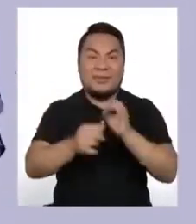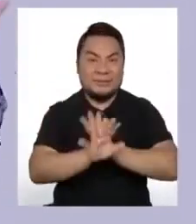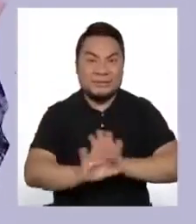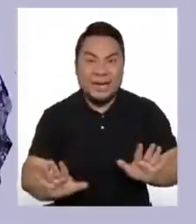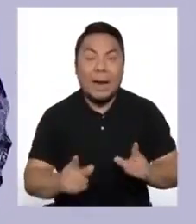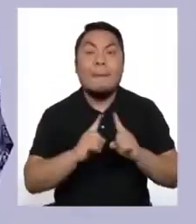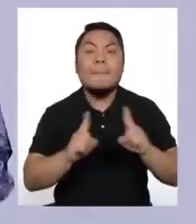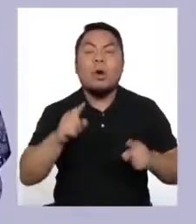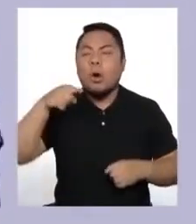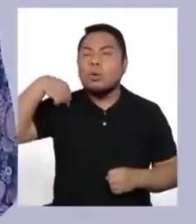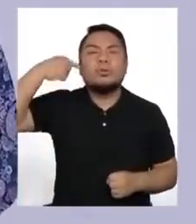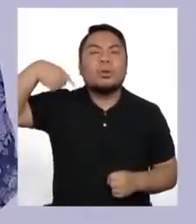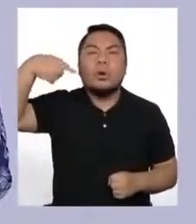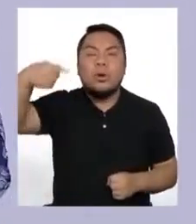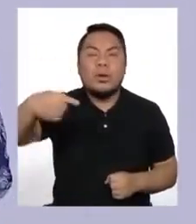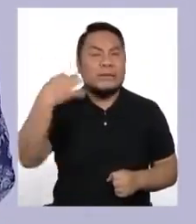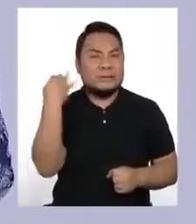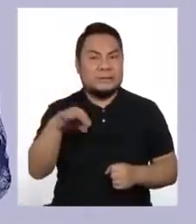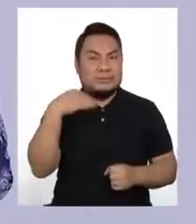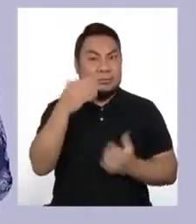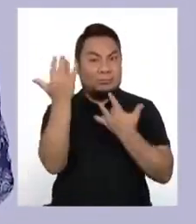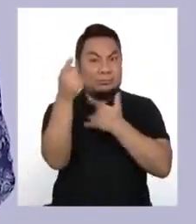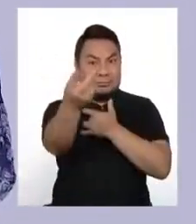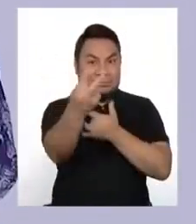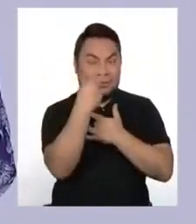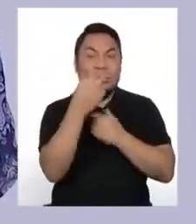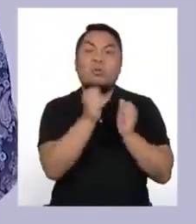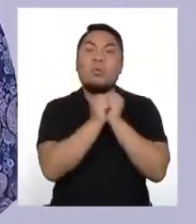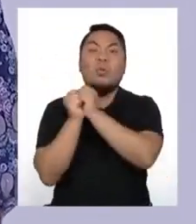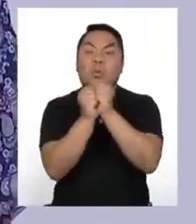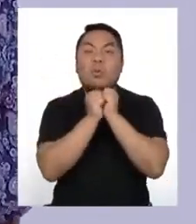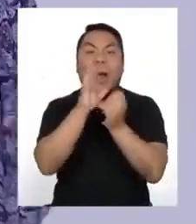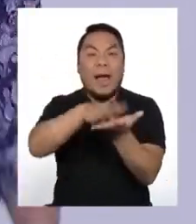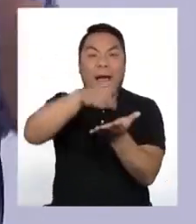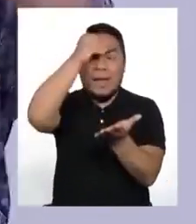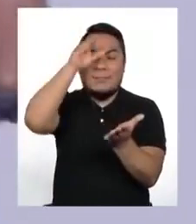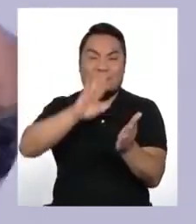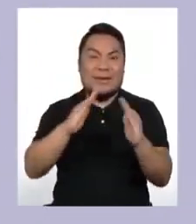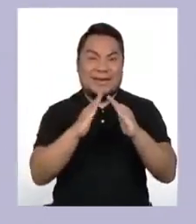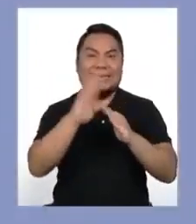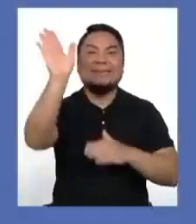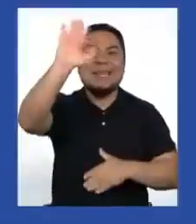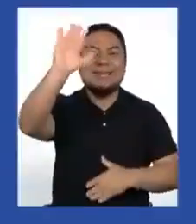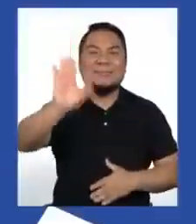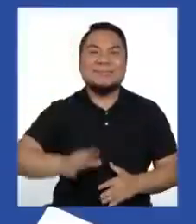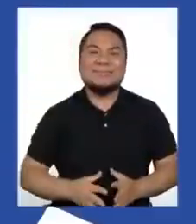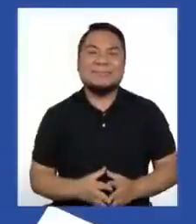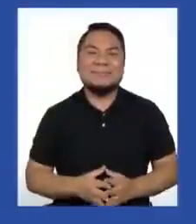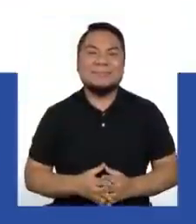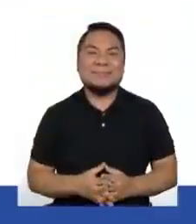pero todos los días los esperamos porque siempre juntos aprenderemos en casa. ¡Chau, chau!